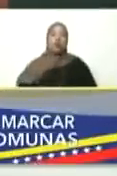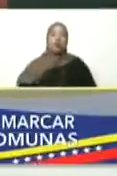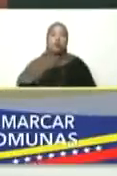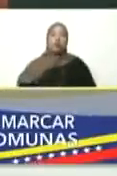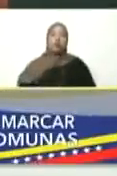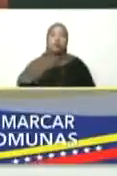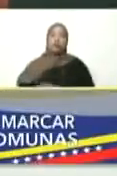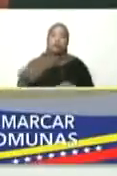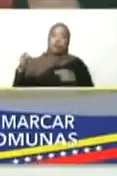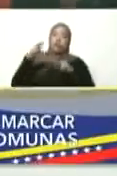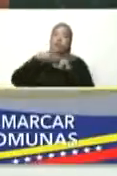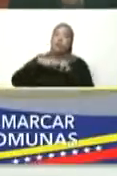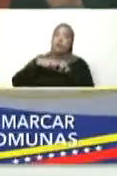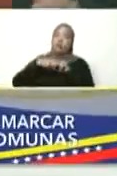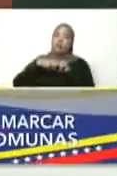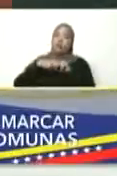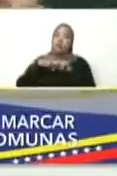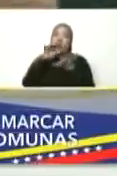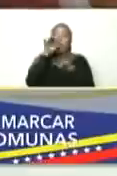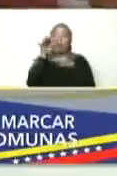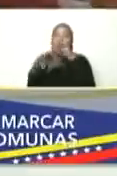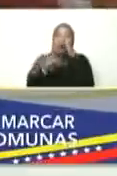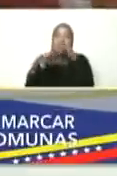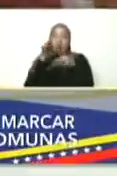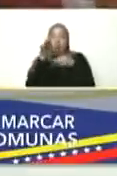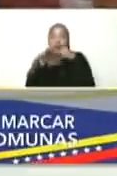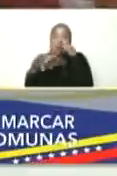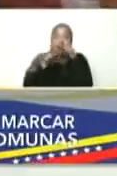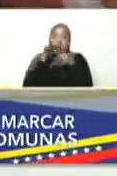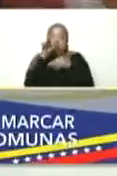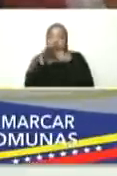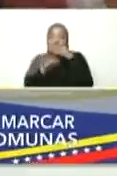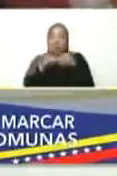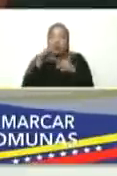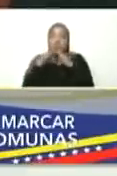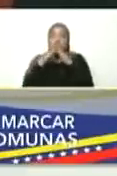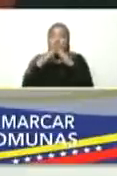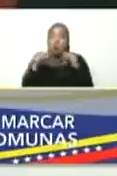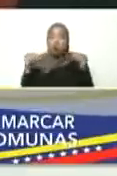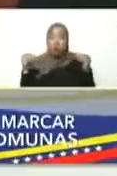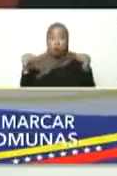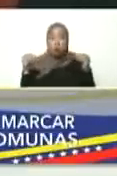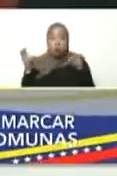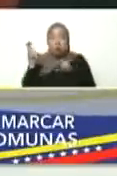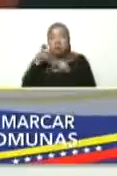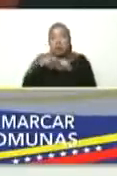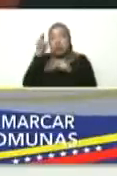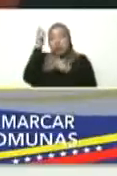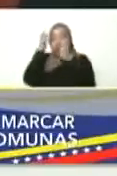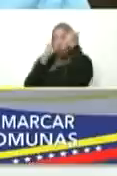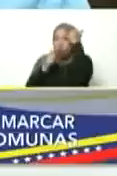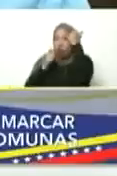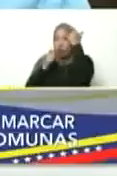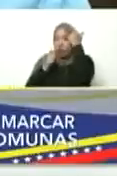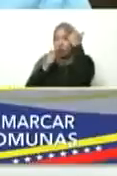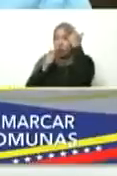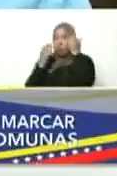Y él se sentó y desde que se sentó, bueno, venía por la goma, pues. Desde que se sentó venía